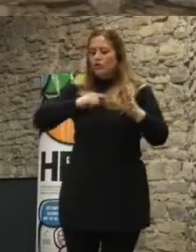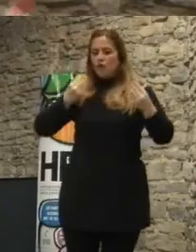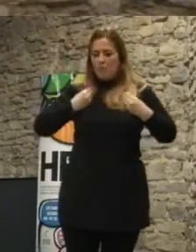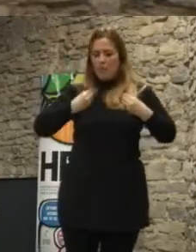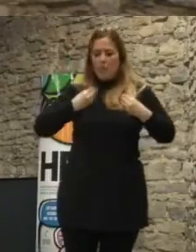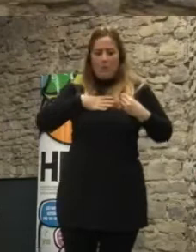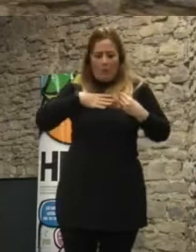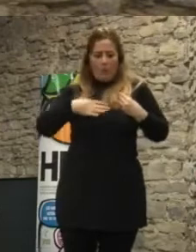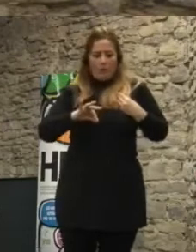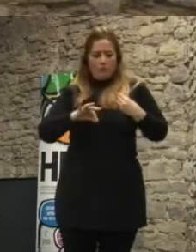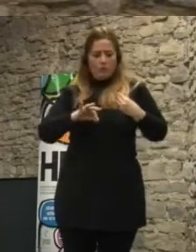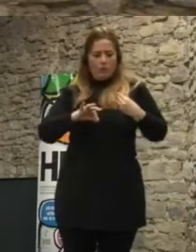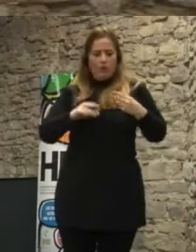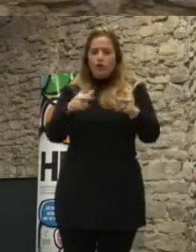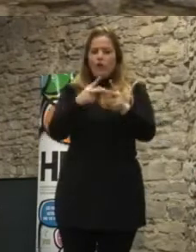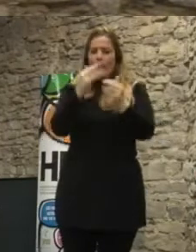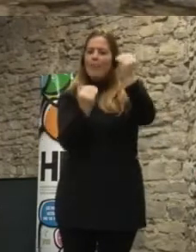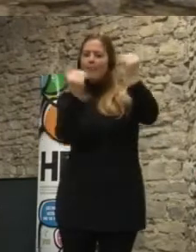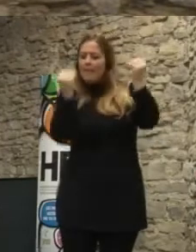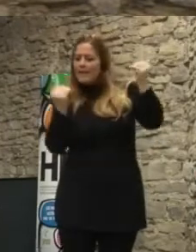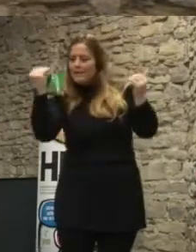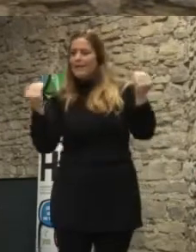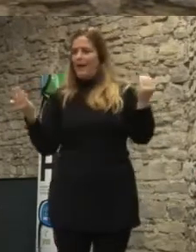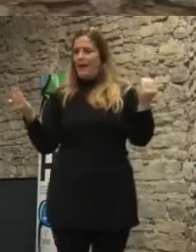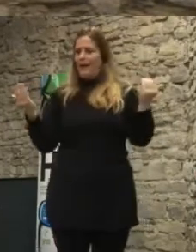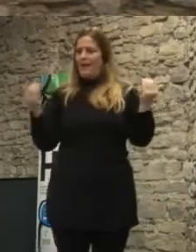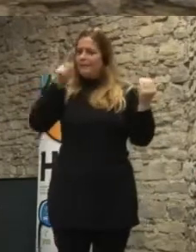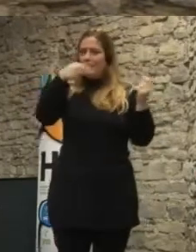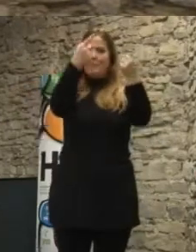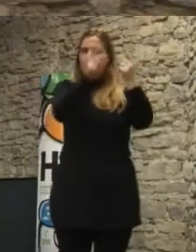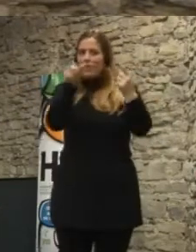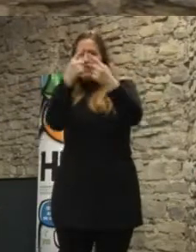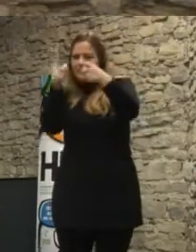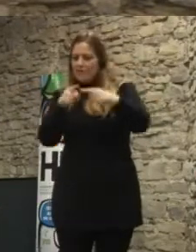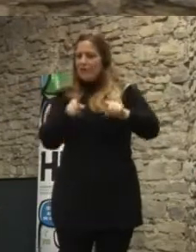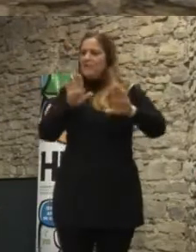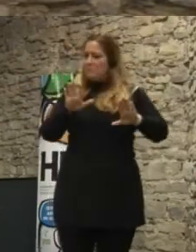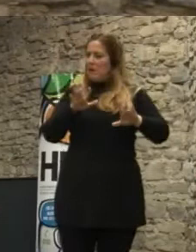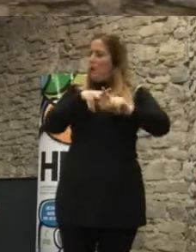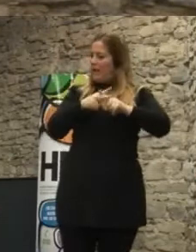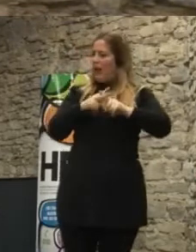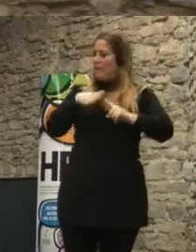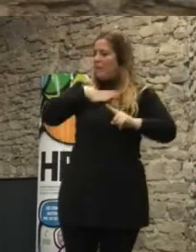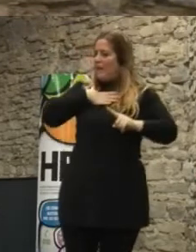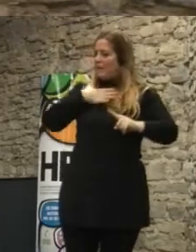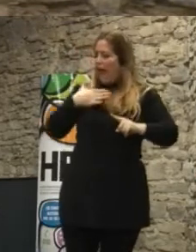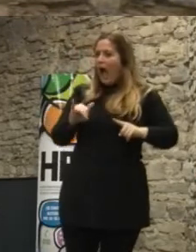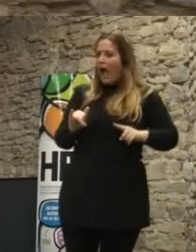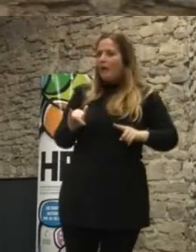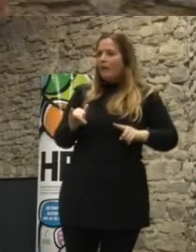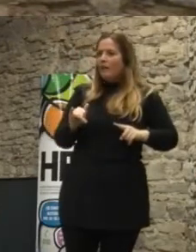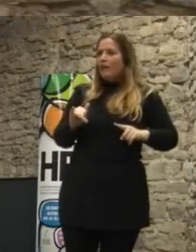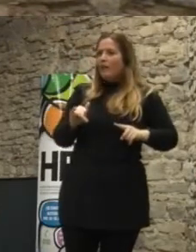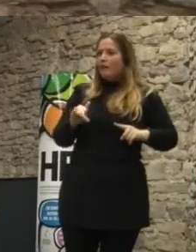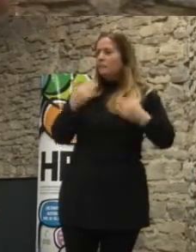la diversidad, podemos vivir en la diferencia, y tenemos instrumentos como para convivir pues a través de